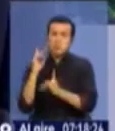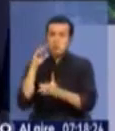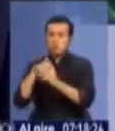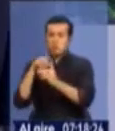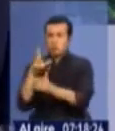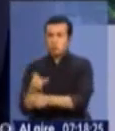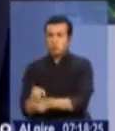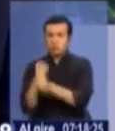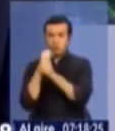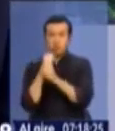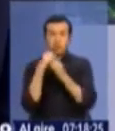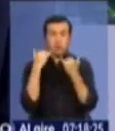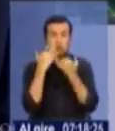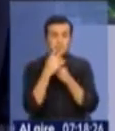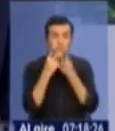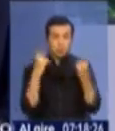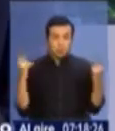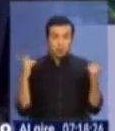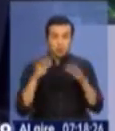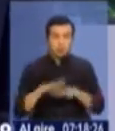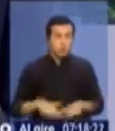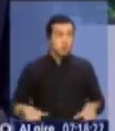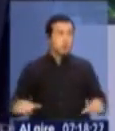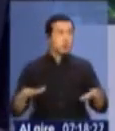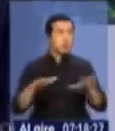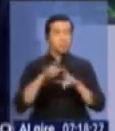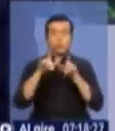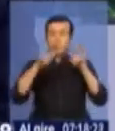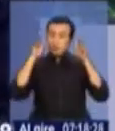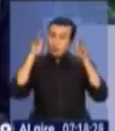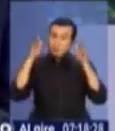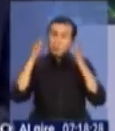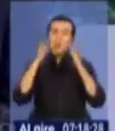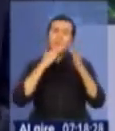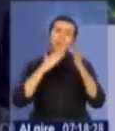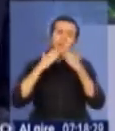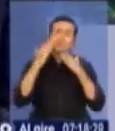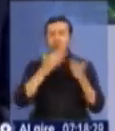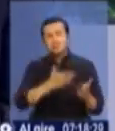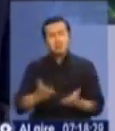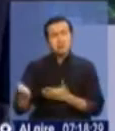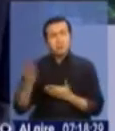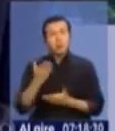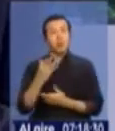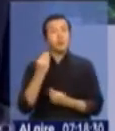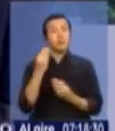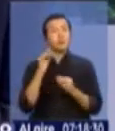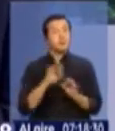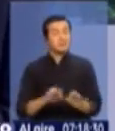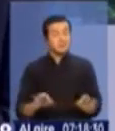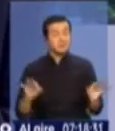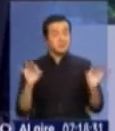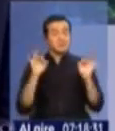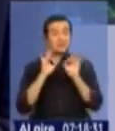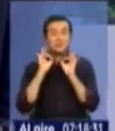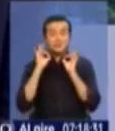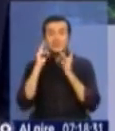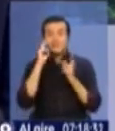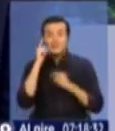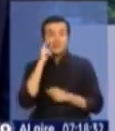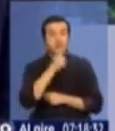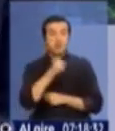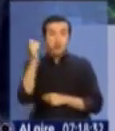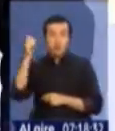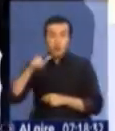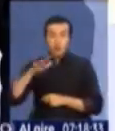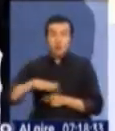manera de tratar al cliente en este caso va a ser muy importante para que se conozca local con las fechas